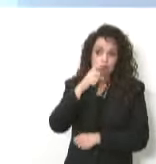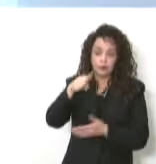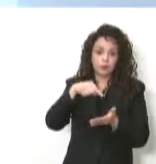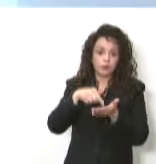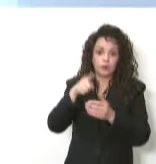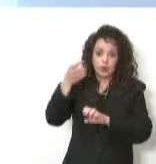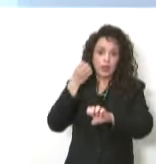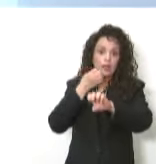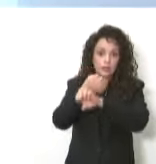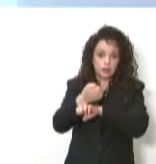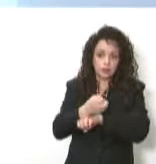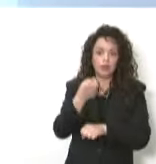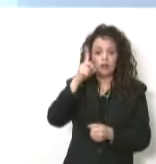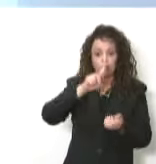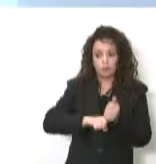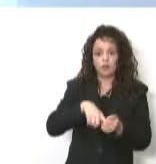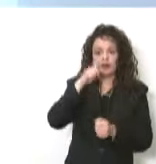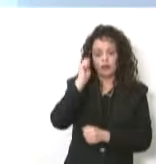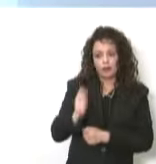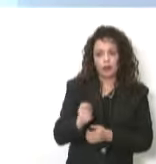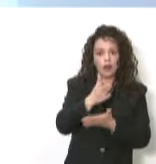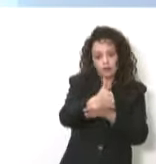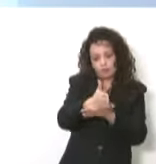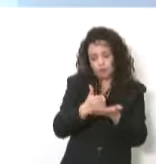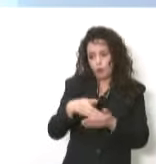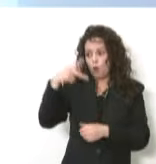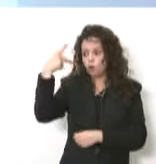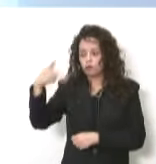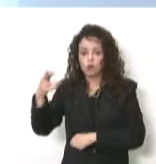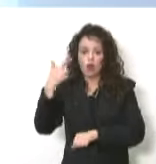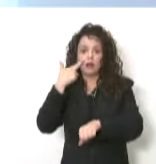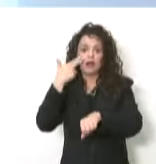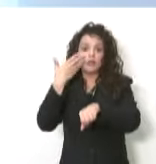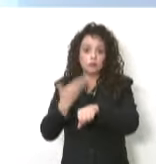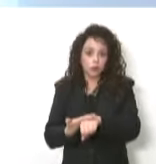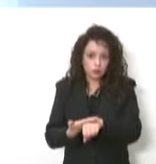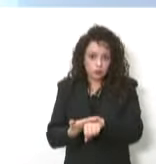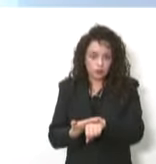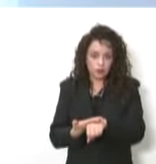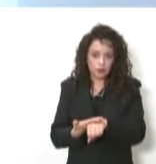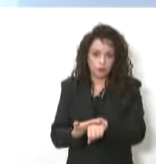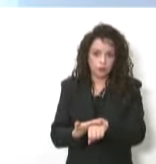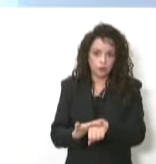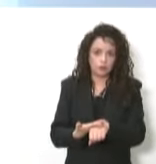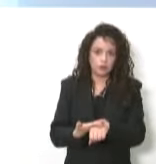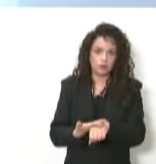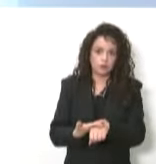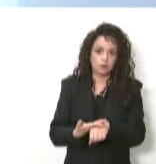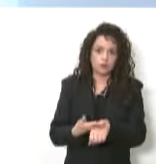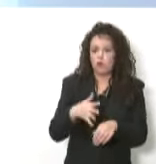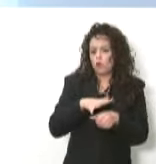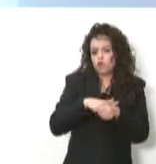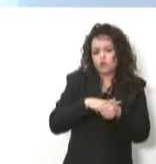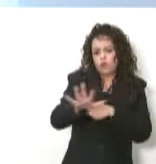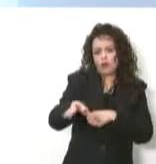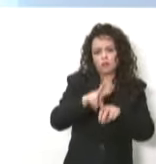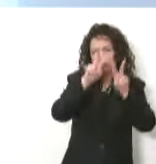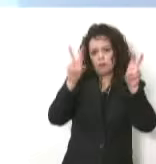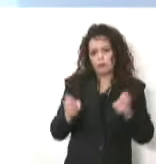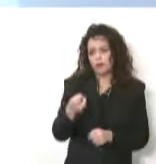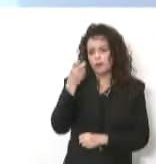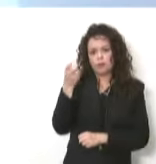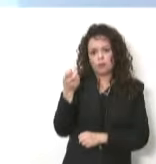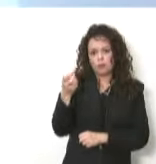está el límite, es el que resuelve la parte que tiene que ver con la cuestión que tenga que ver en obras de este tipo,